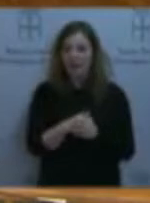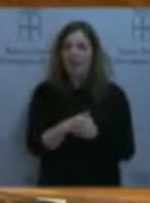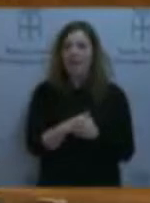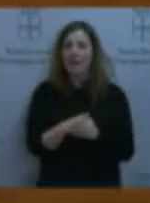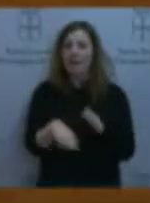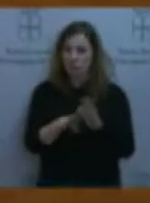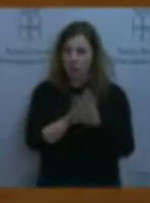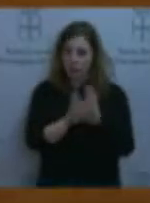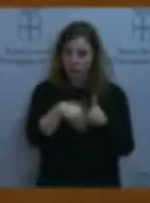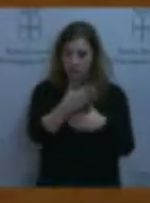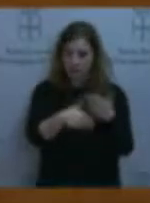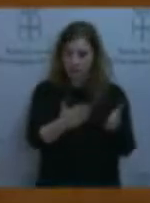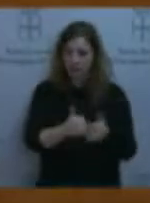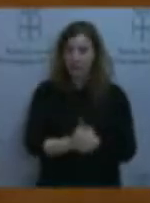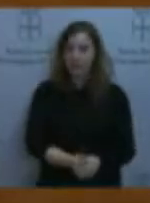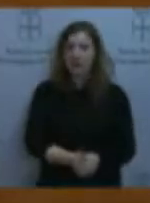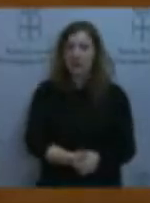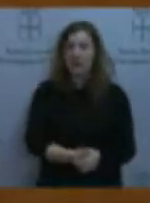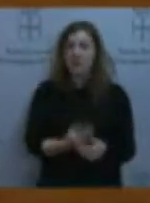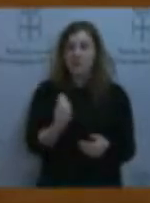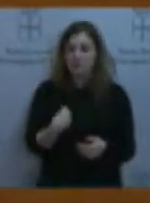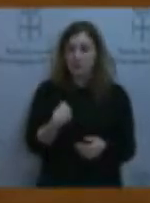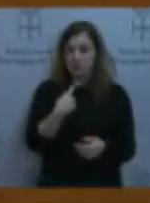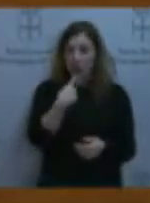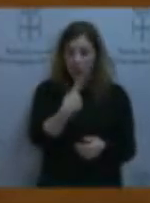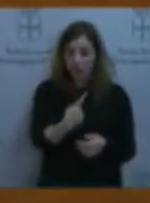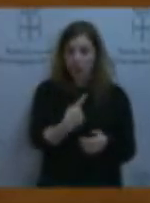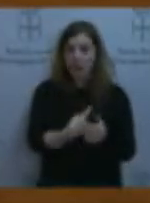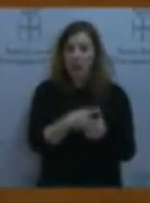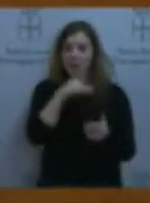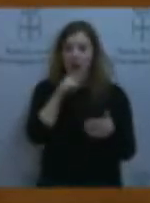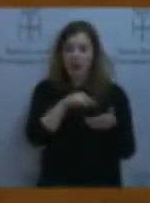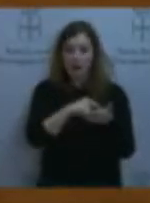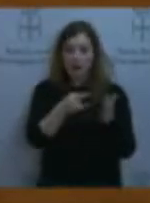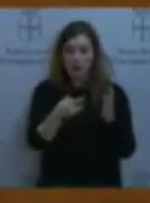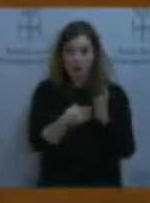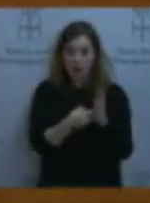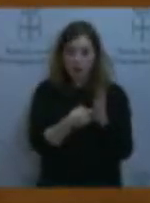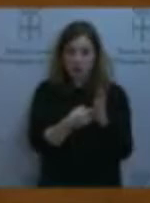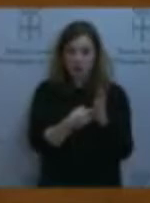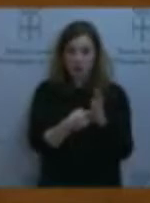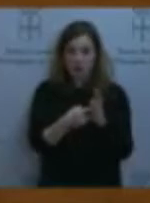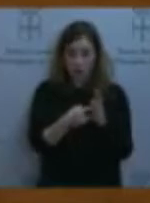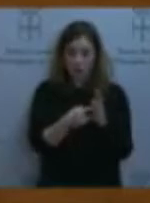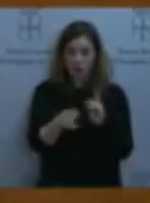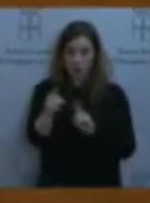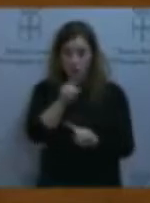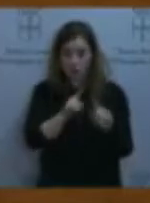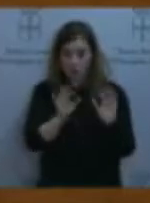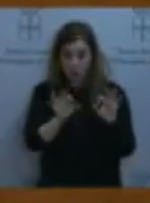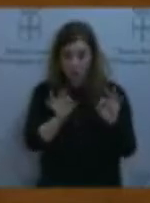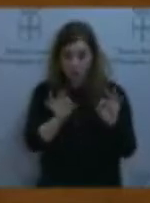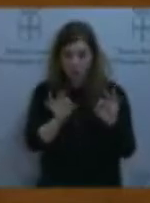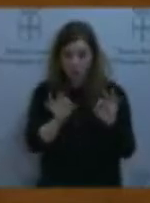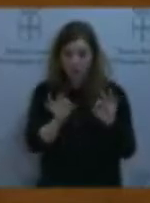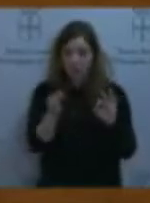Como decía, para resolver un puzzle de esta complejidad, hay que empezar por las piezas de